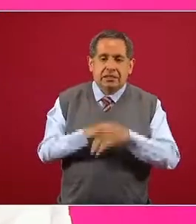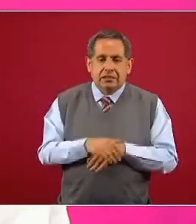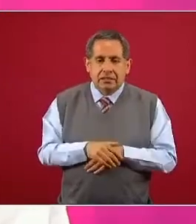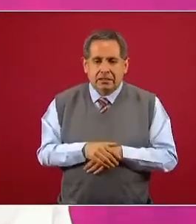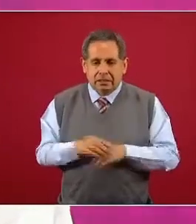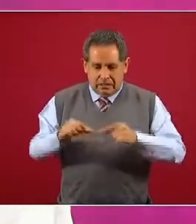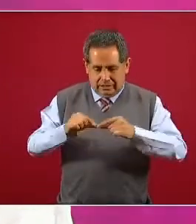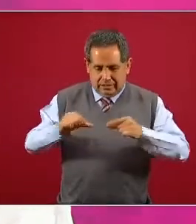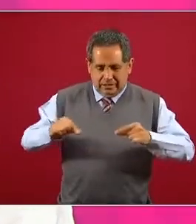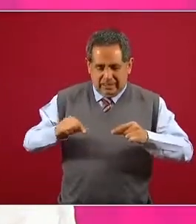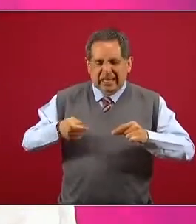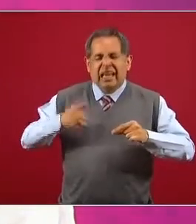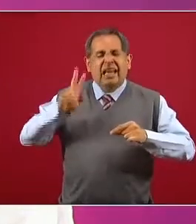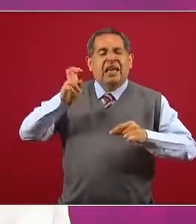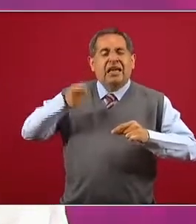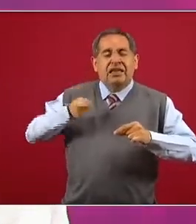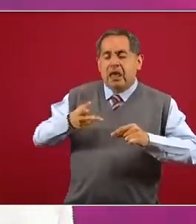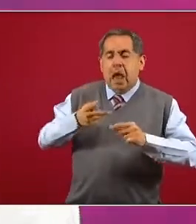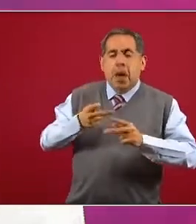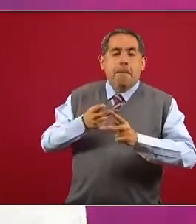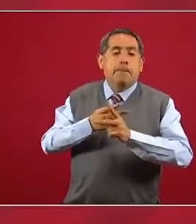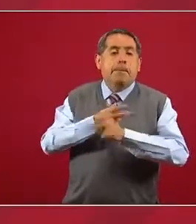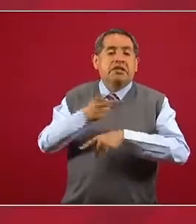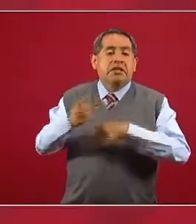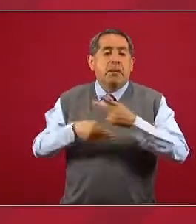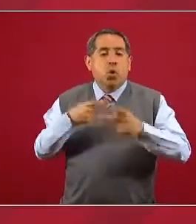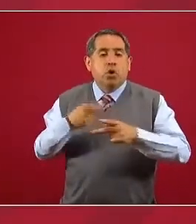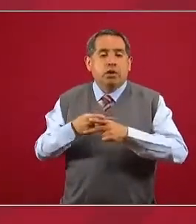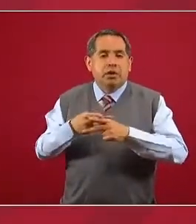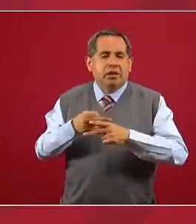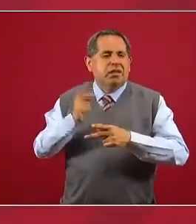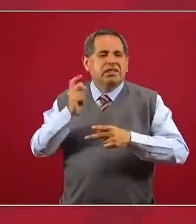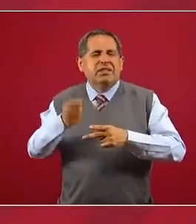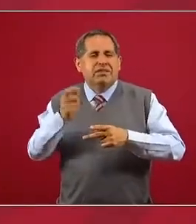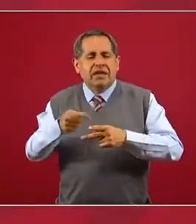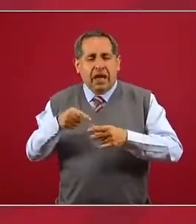pasaporte inmunitario, o pasaporte biológico, o pasaporte